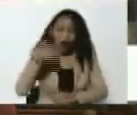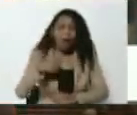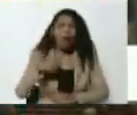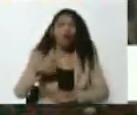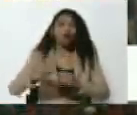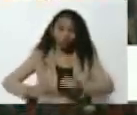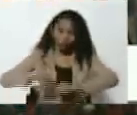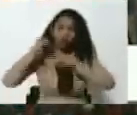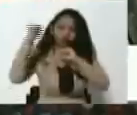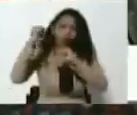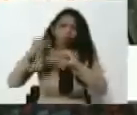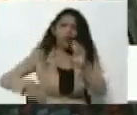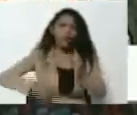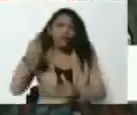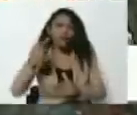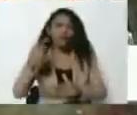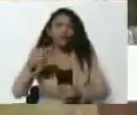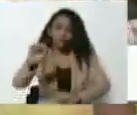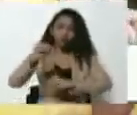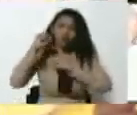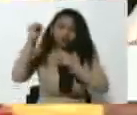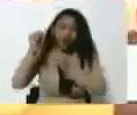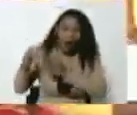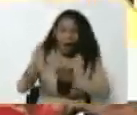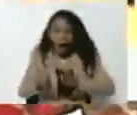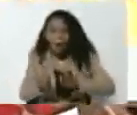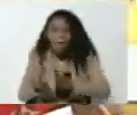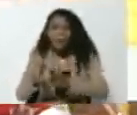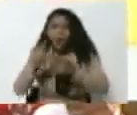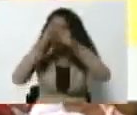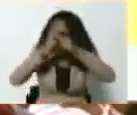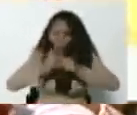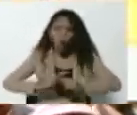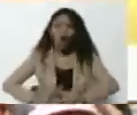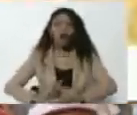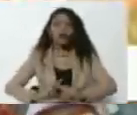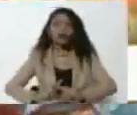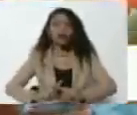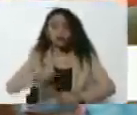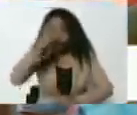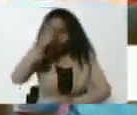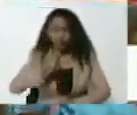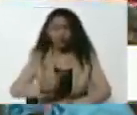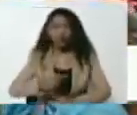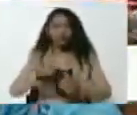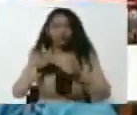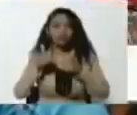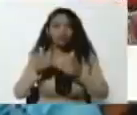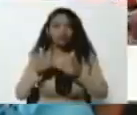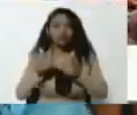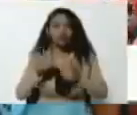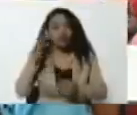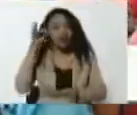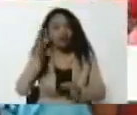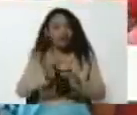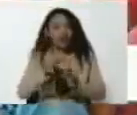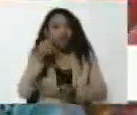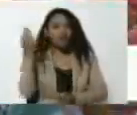más. Hemos triunfado por el camino del honor, de la moral, de la fe y de la verdad.